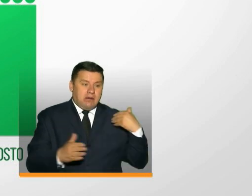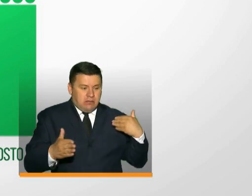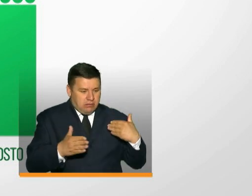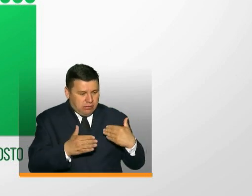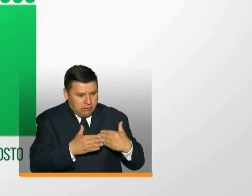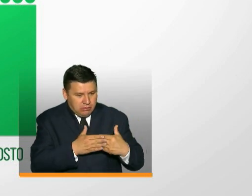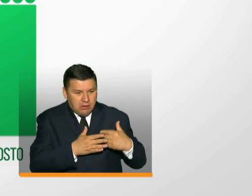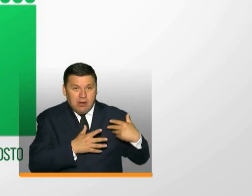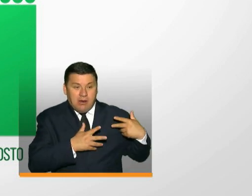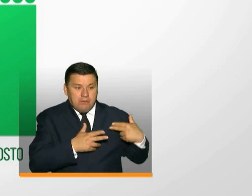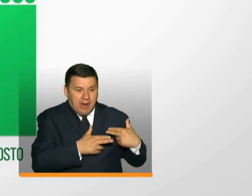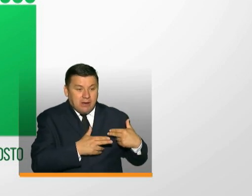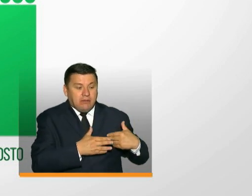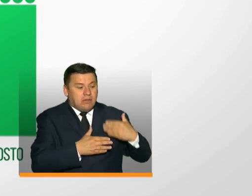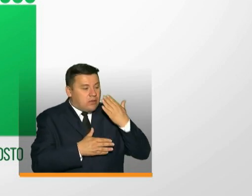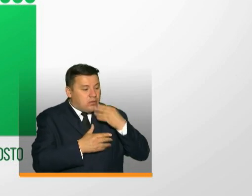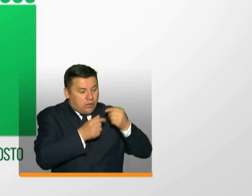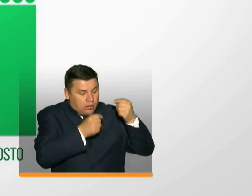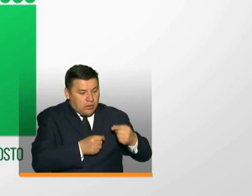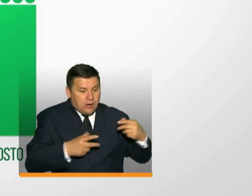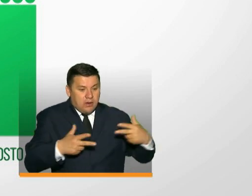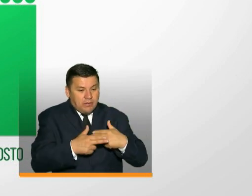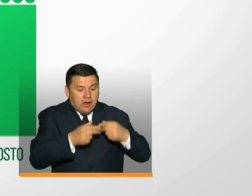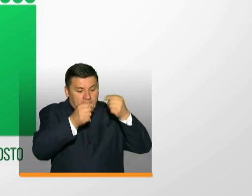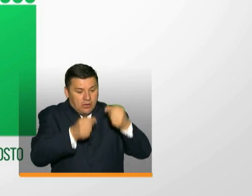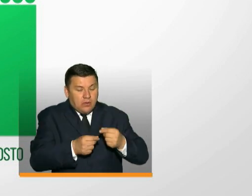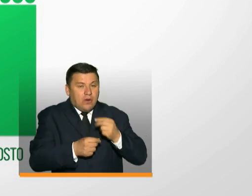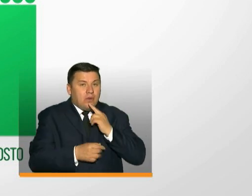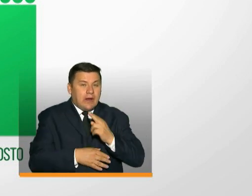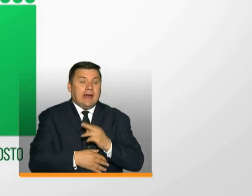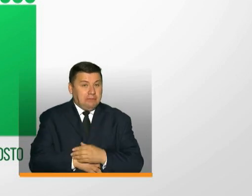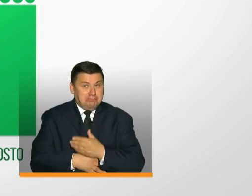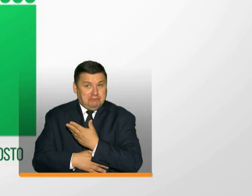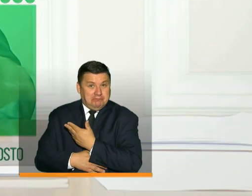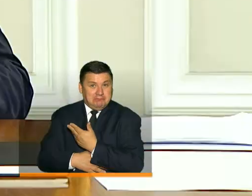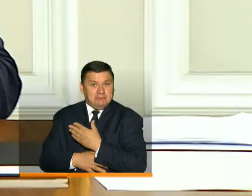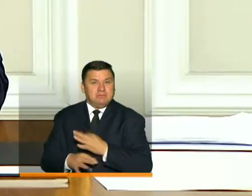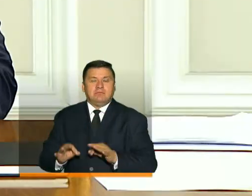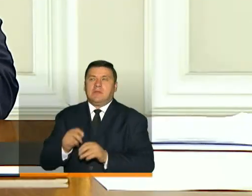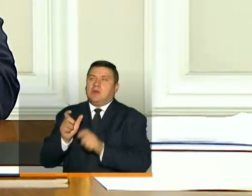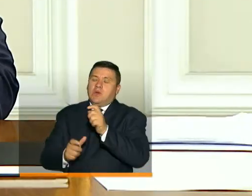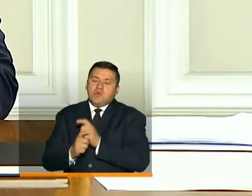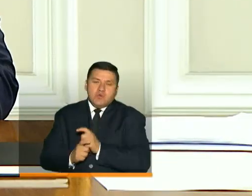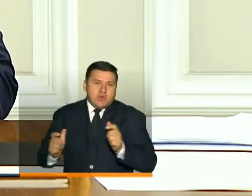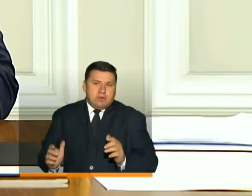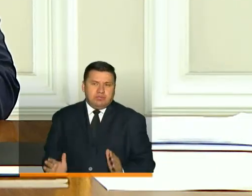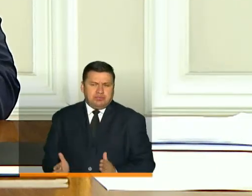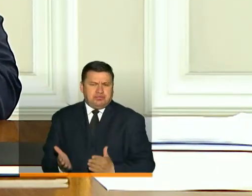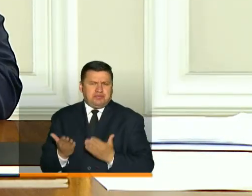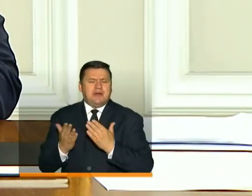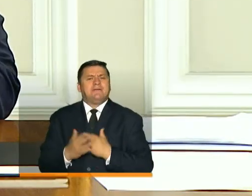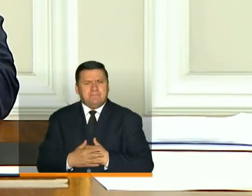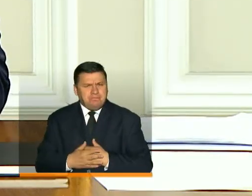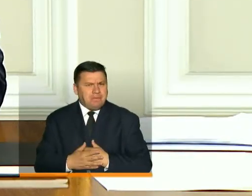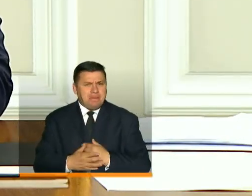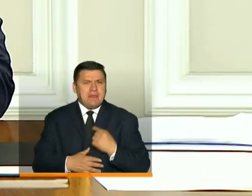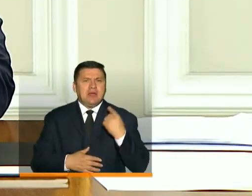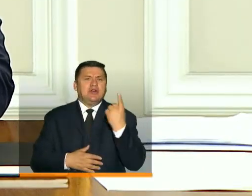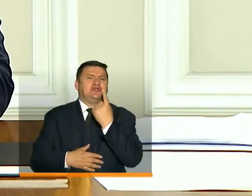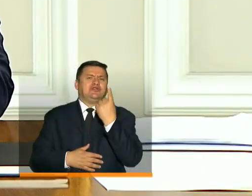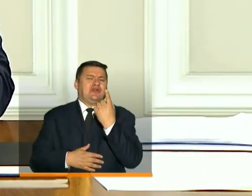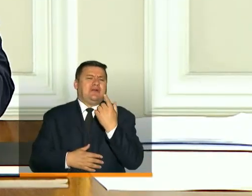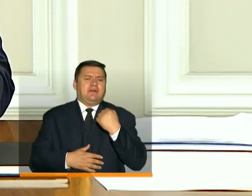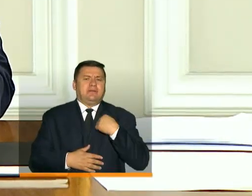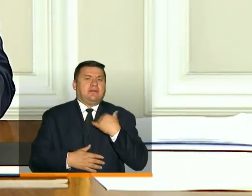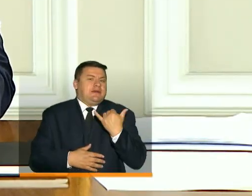este cohorte comparado con otros países. De manera que ahí vemos un avance grande. Y todo esto no es para nada